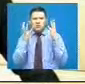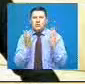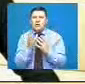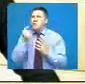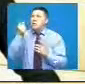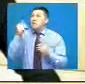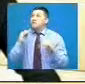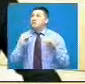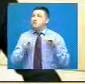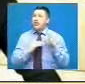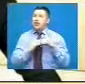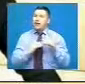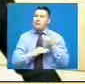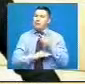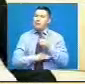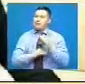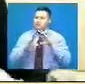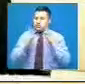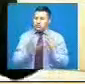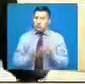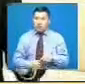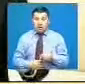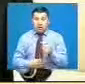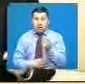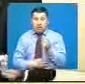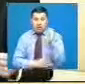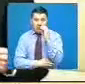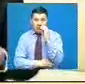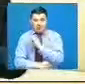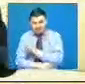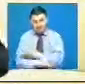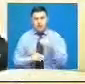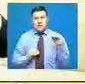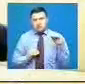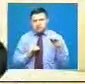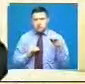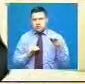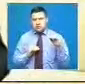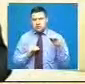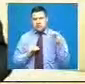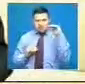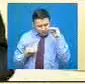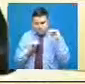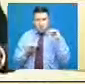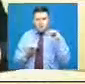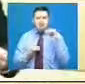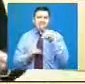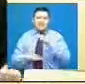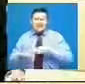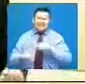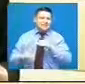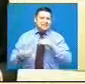excepciones. En el caso del peso colombiano ha sido un proceso más fuerte debido a que el petróleo pesa